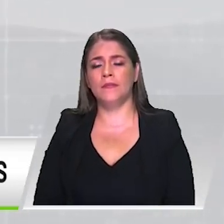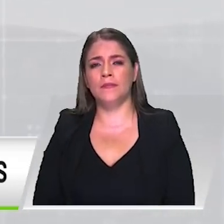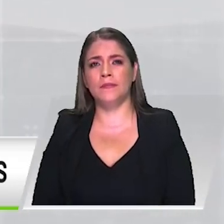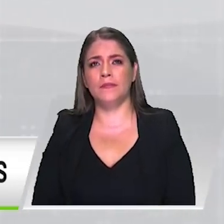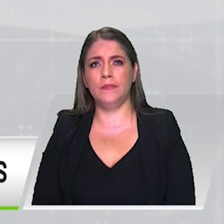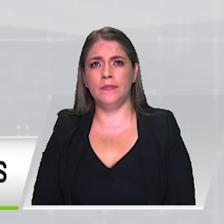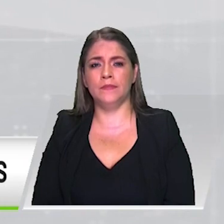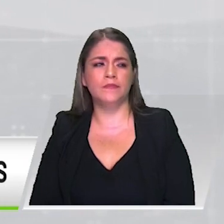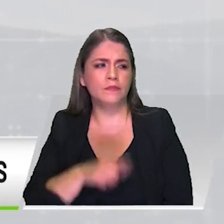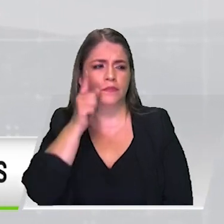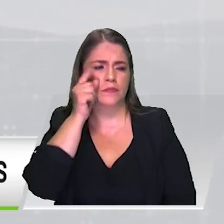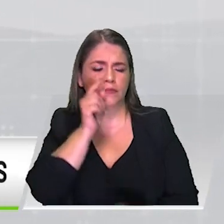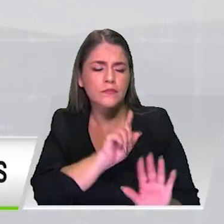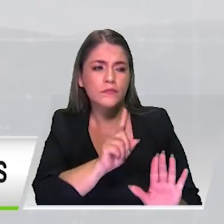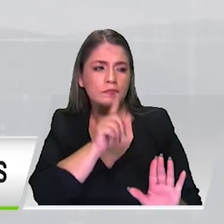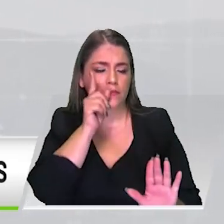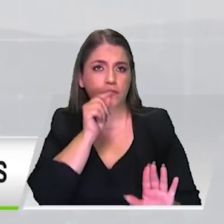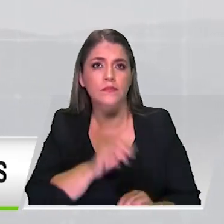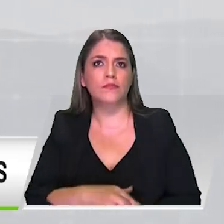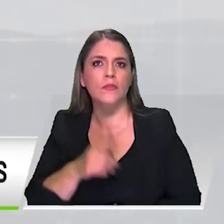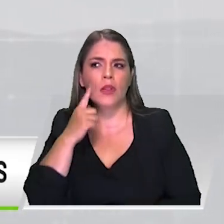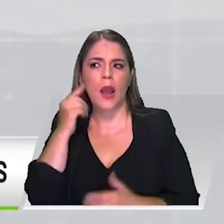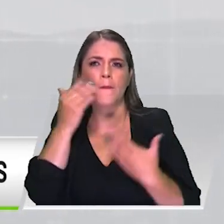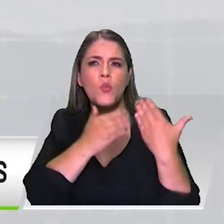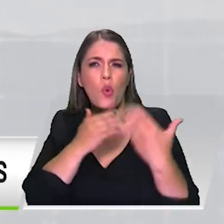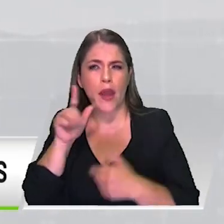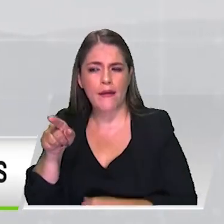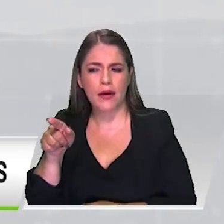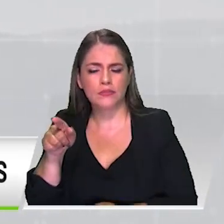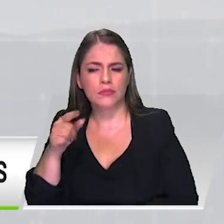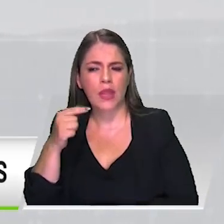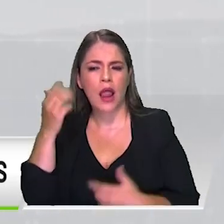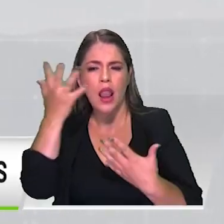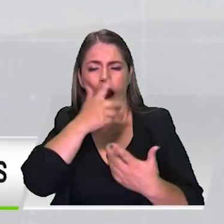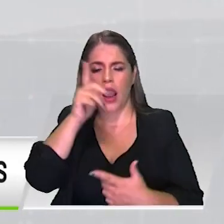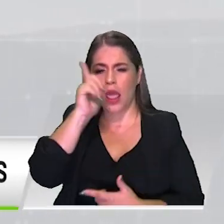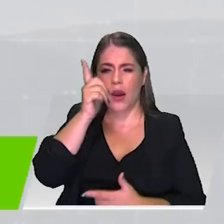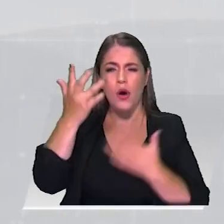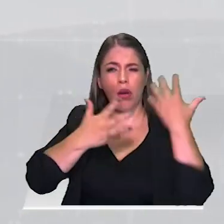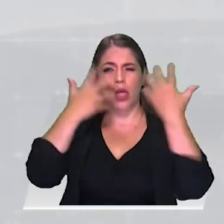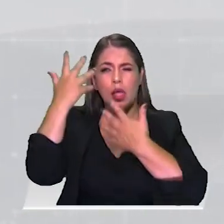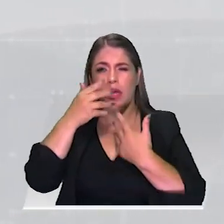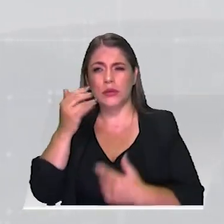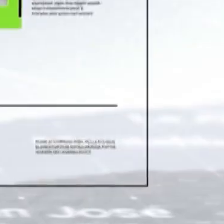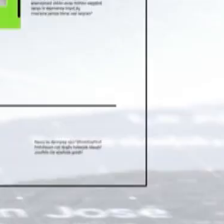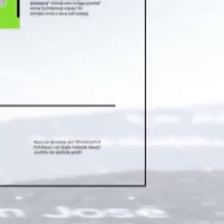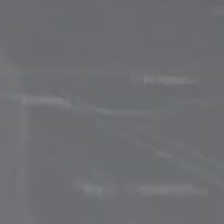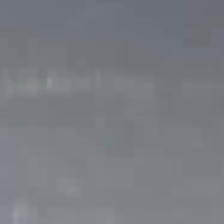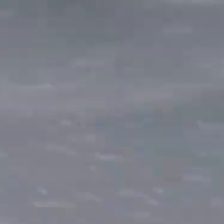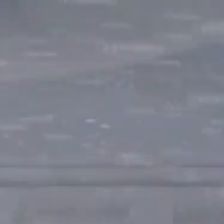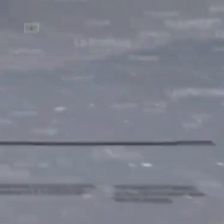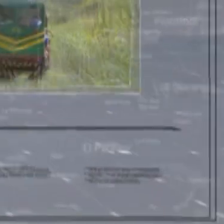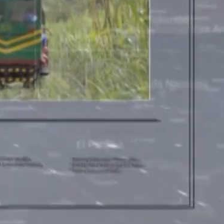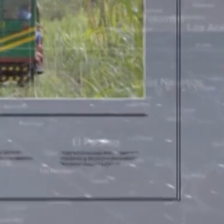Autoridades ya realizan las pruebas para establecer si el conductor que provocó el accidente se encontraba bajo los efectos del alcohol.